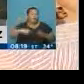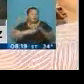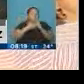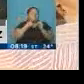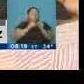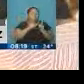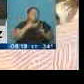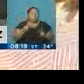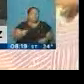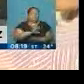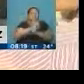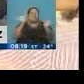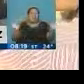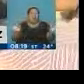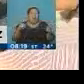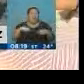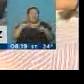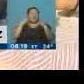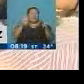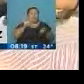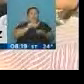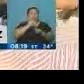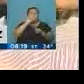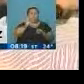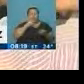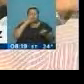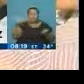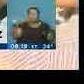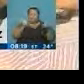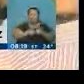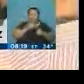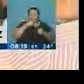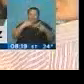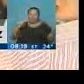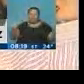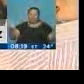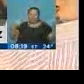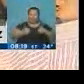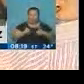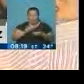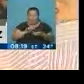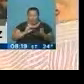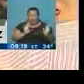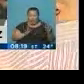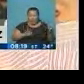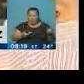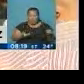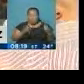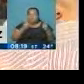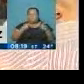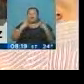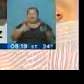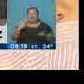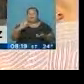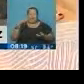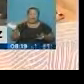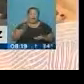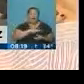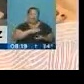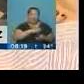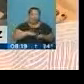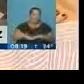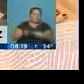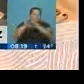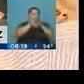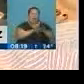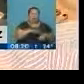misma que nadie puede recibir a una parte si no está presente la contraparte o su abogado, precisamente para garantizarles a todos la ecuanimidad